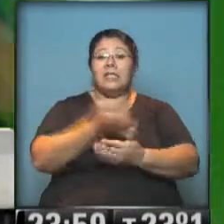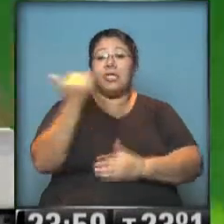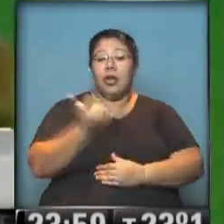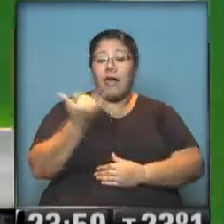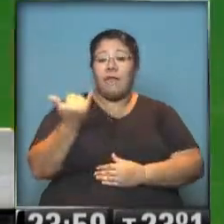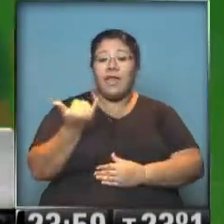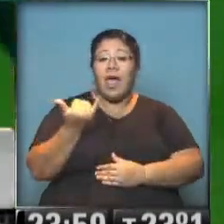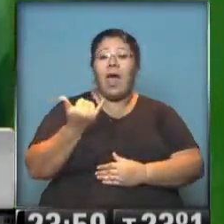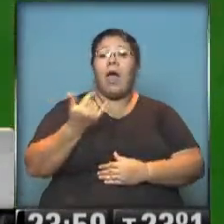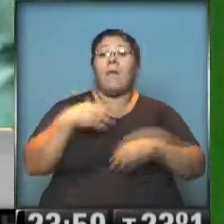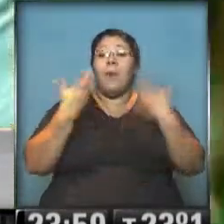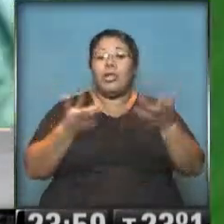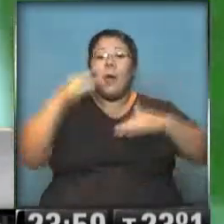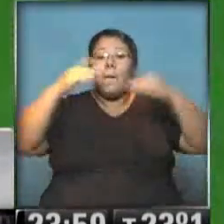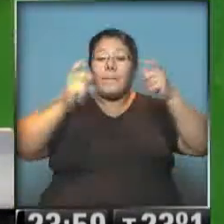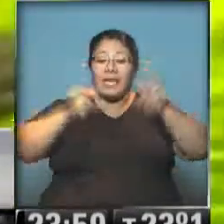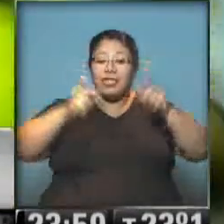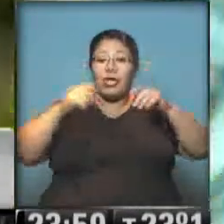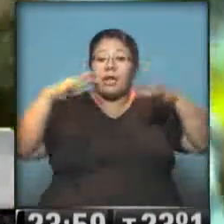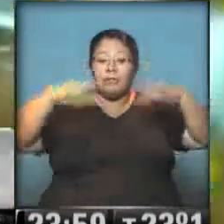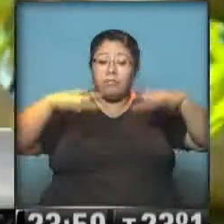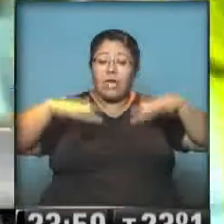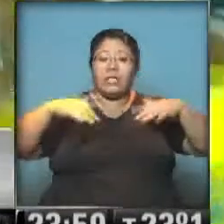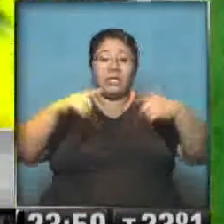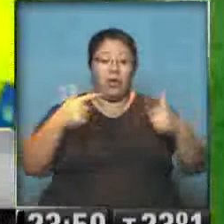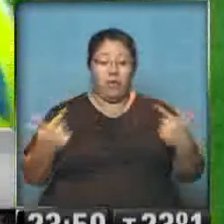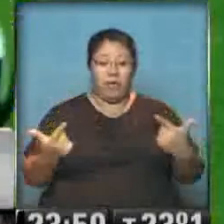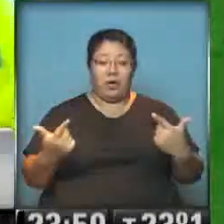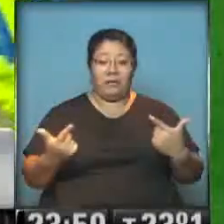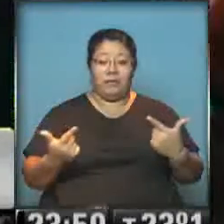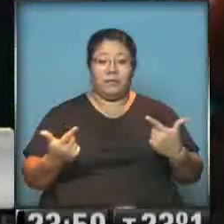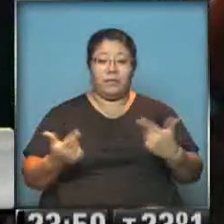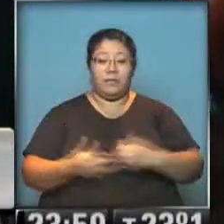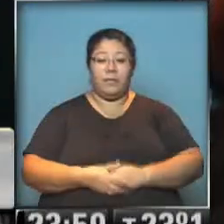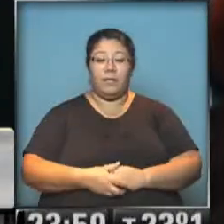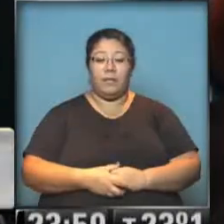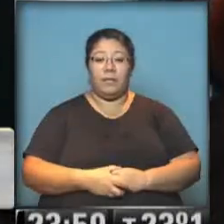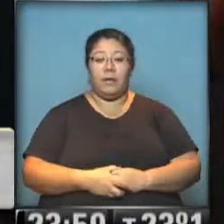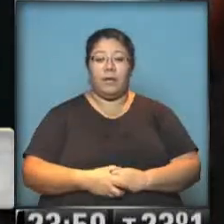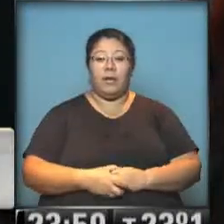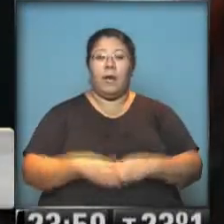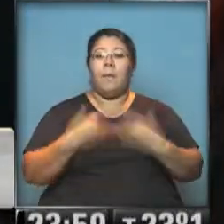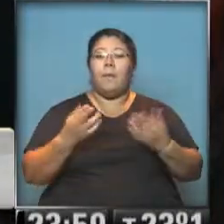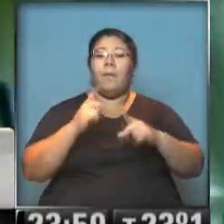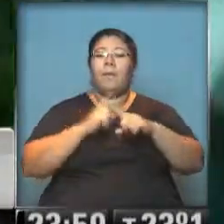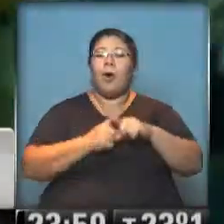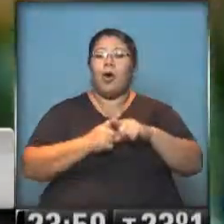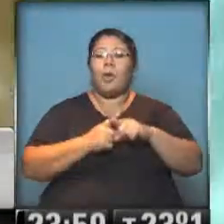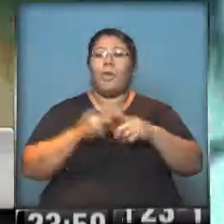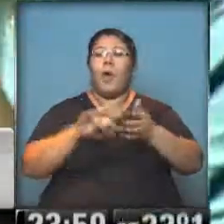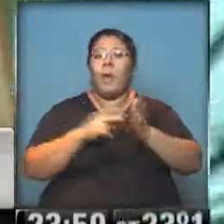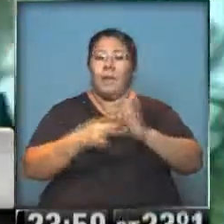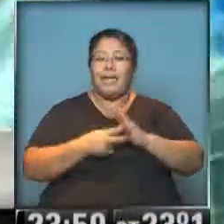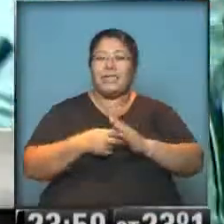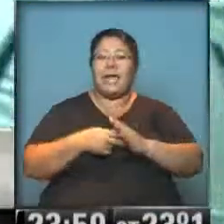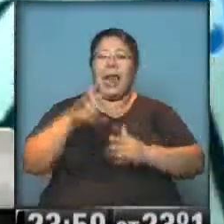conjunto argentino del último partido de la Recopa Sudamericana, donde